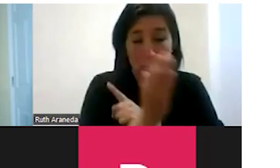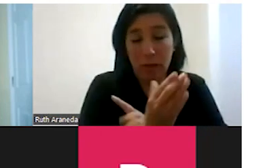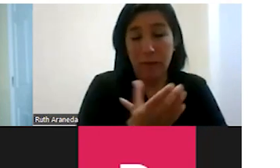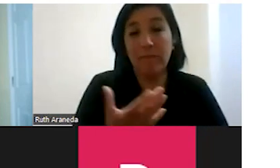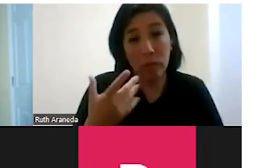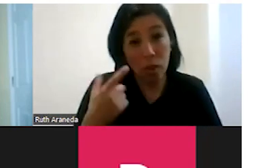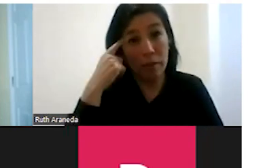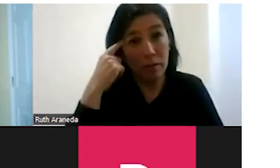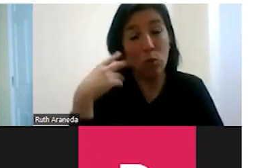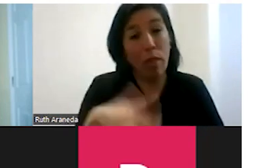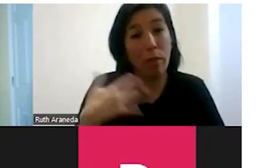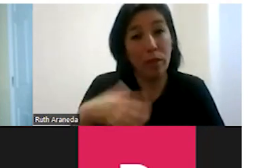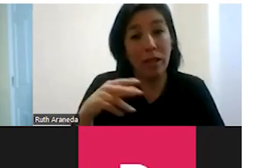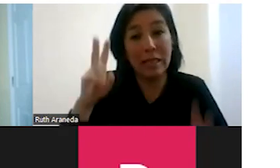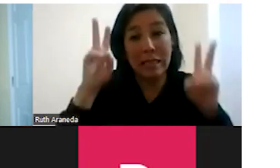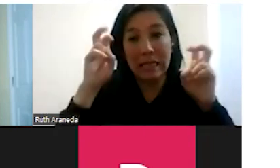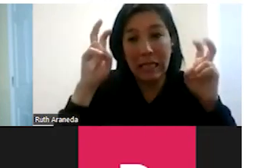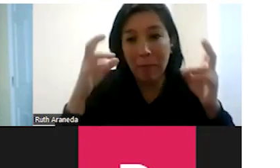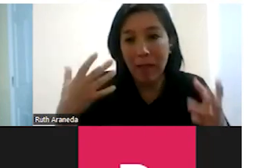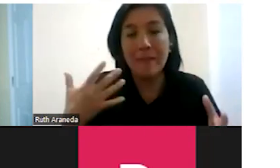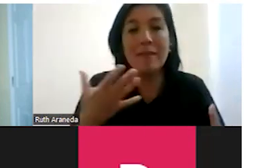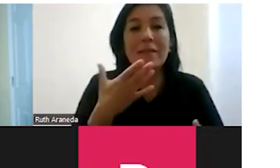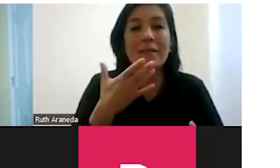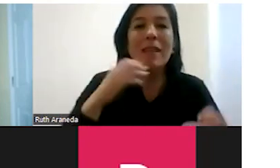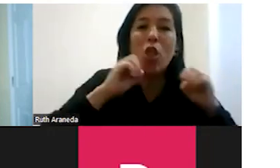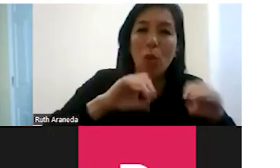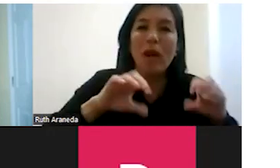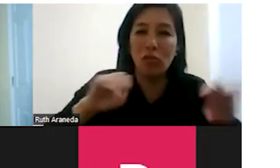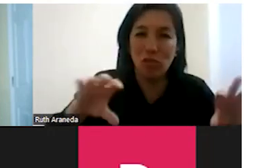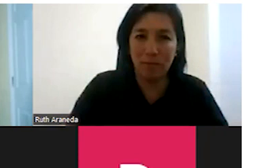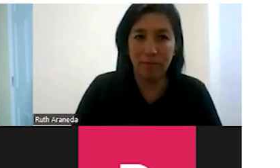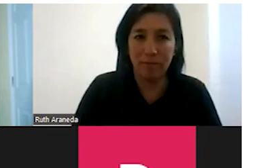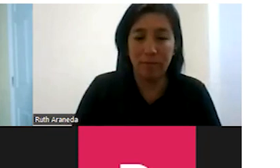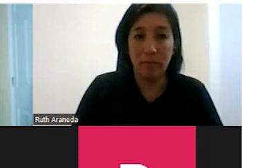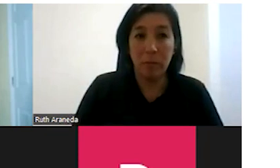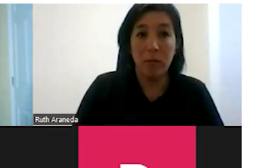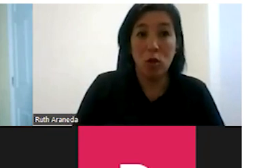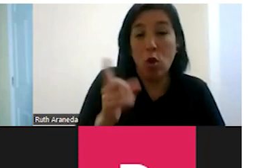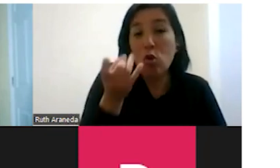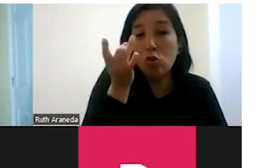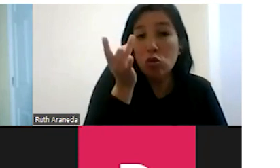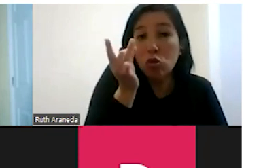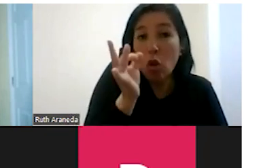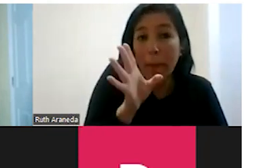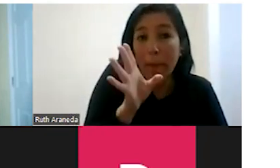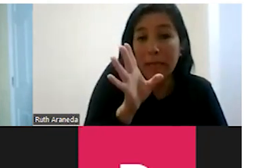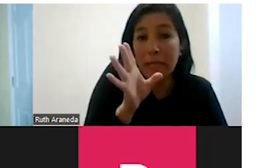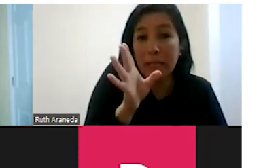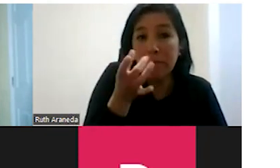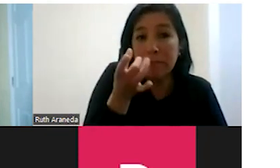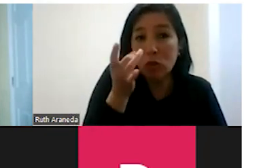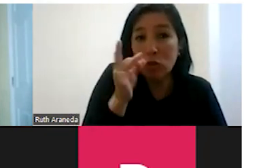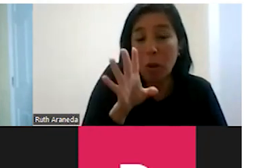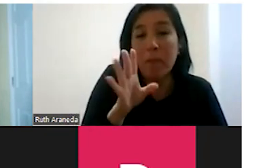tema a nivel educacional, porque no solamente quitan horas